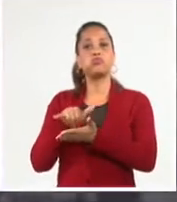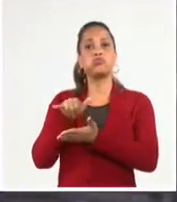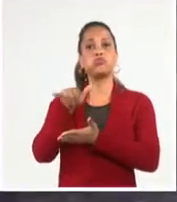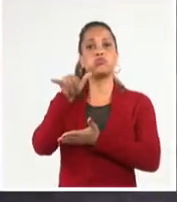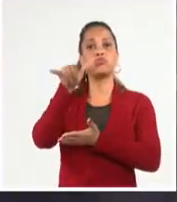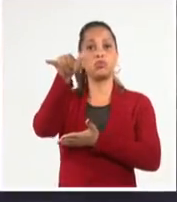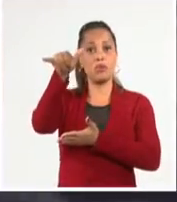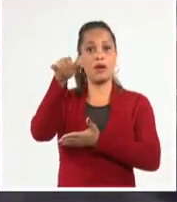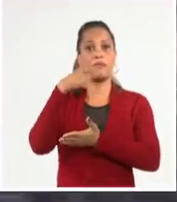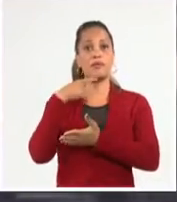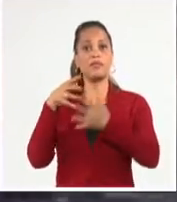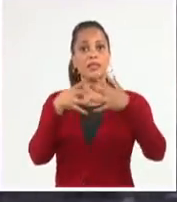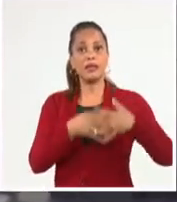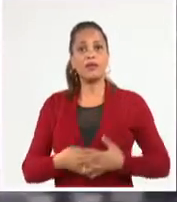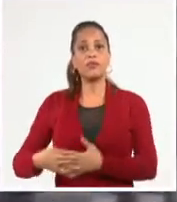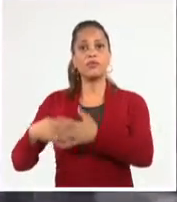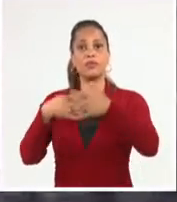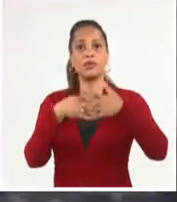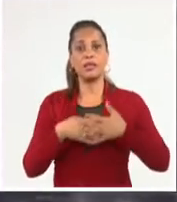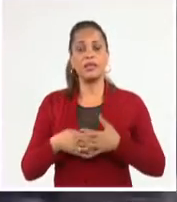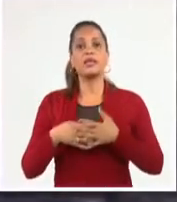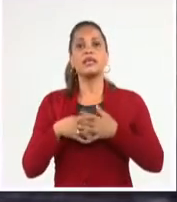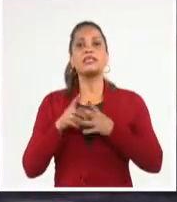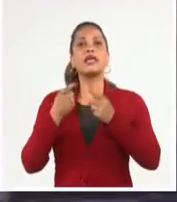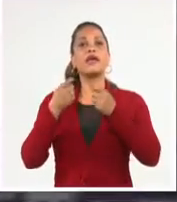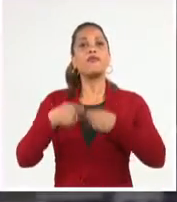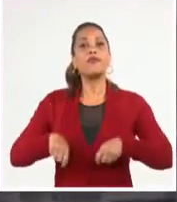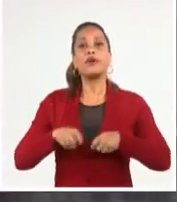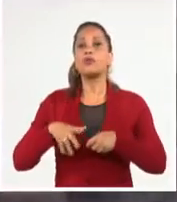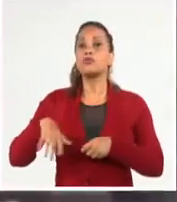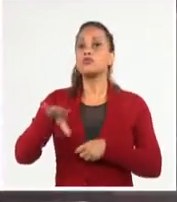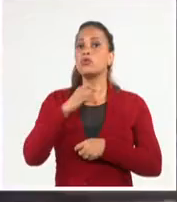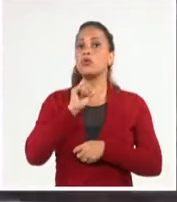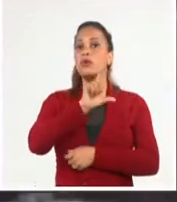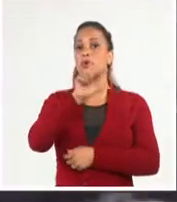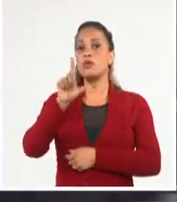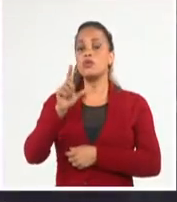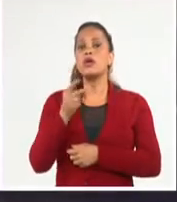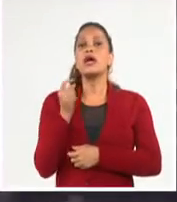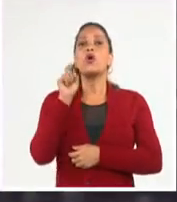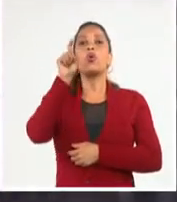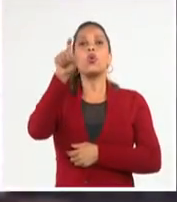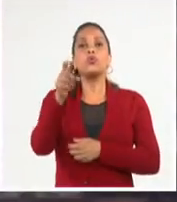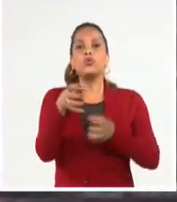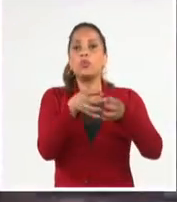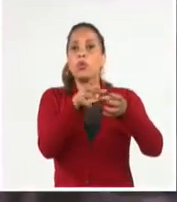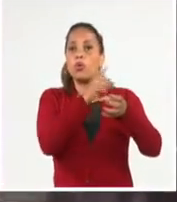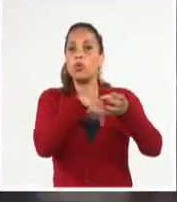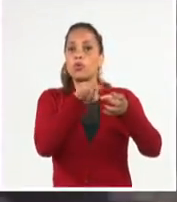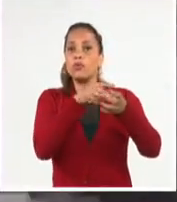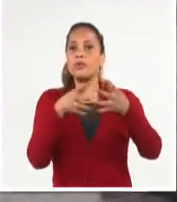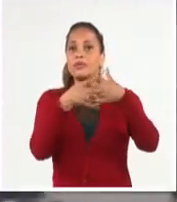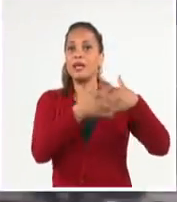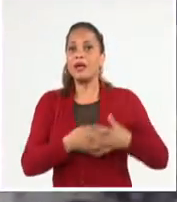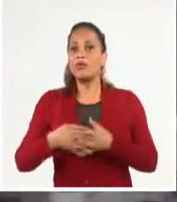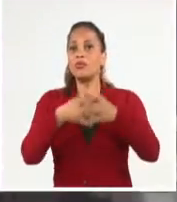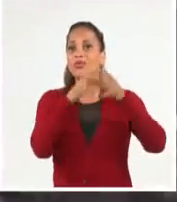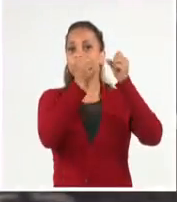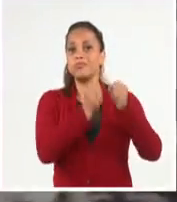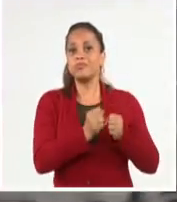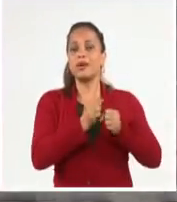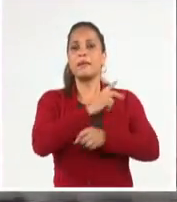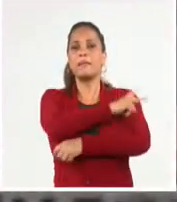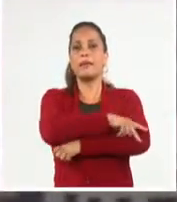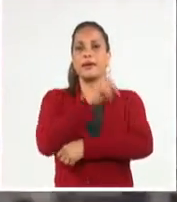17 estadounidense desde Kabul se retiró en la noche del lunes el último grupo de tropas estadounidenses de